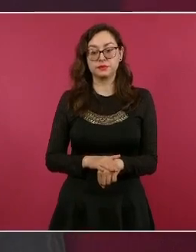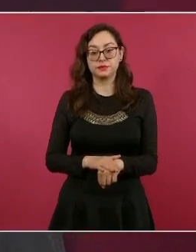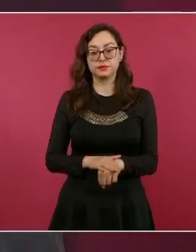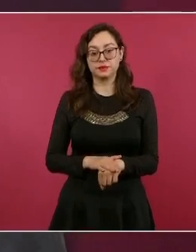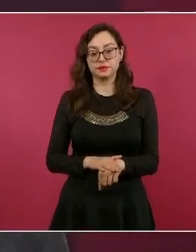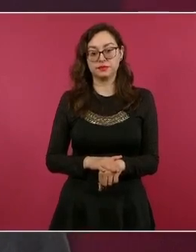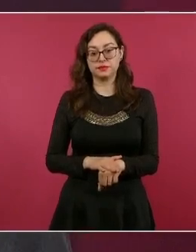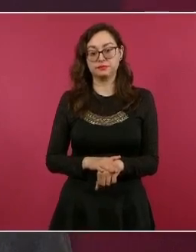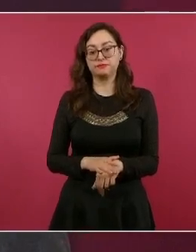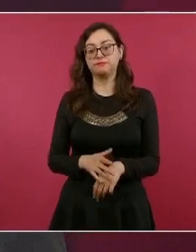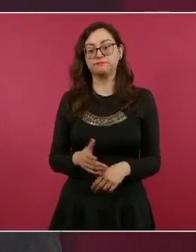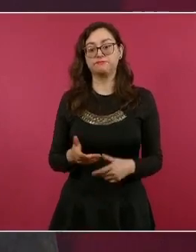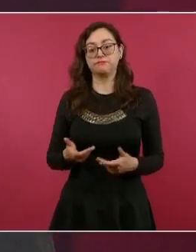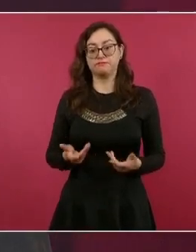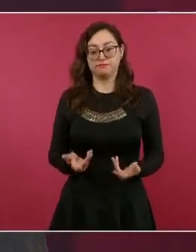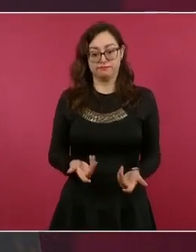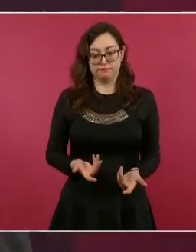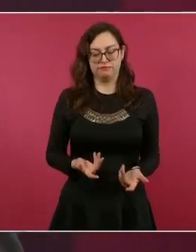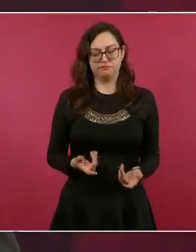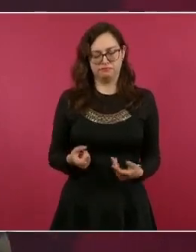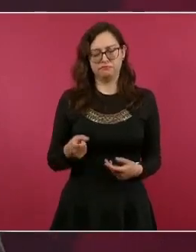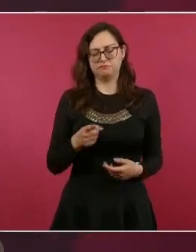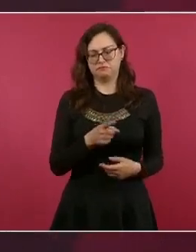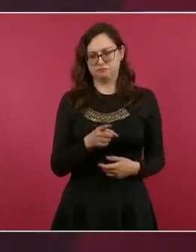muchos intereses